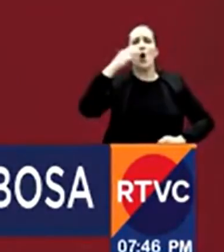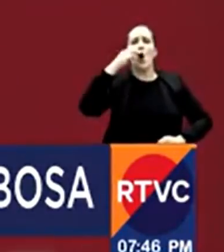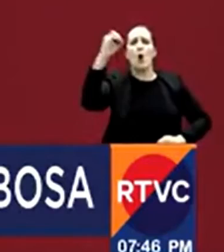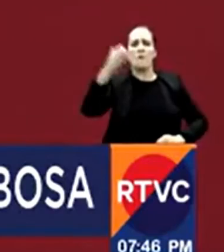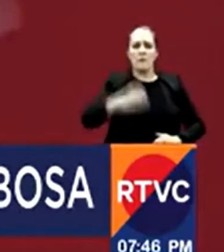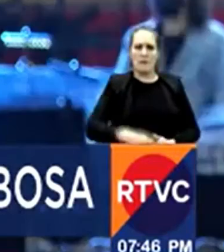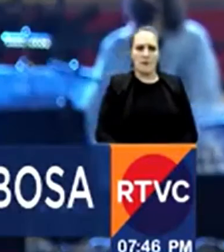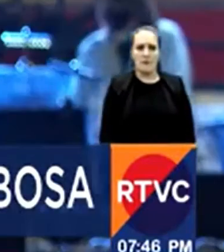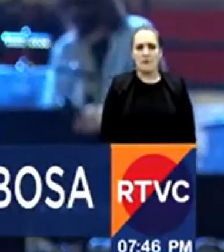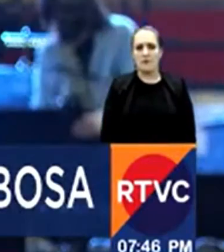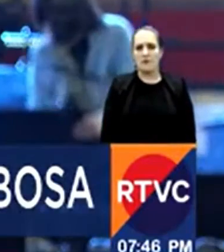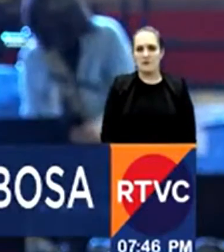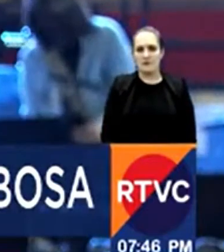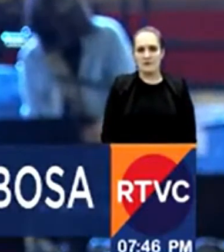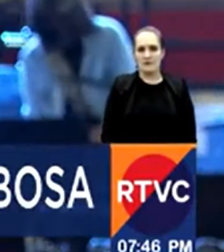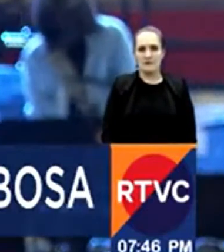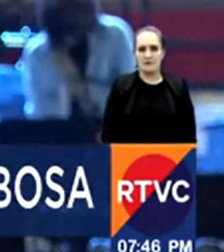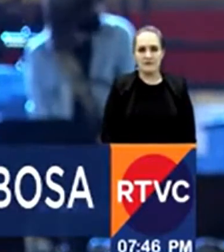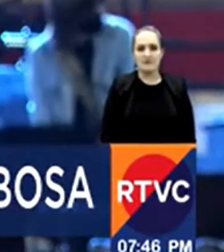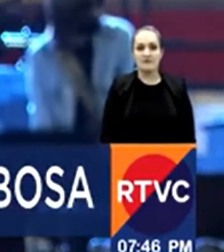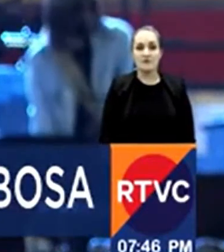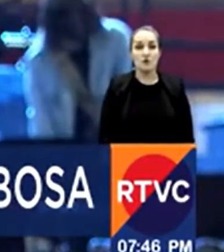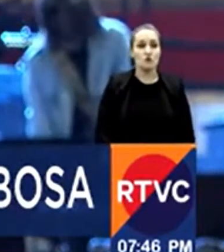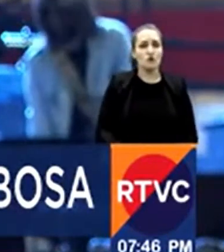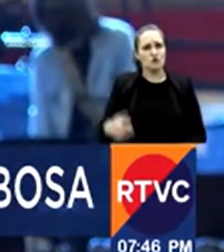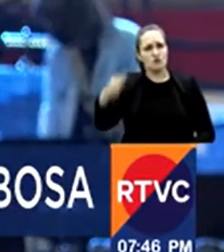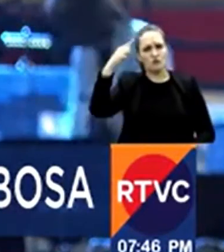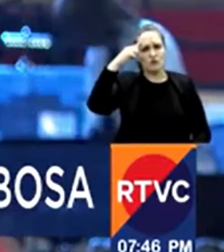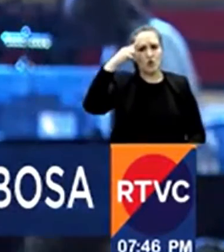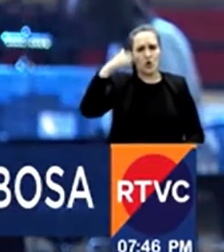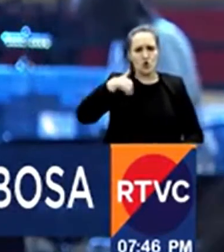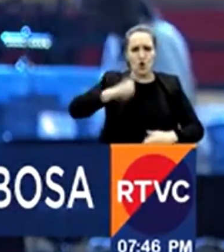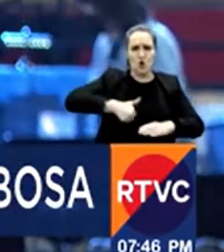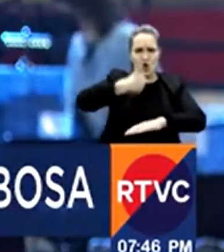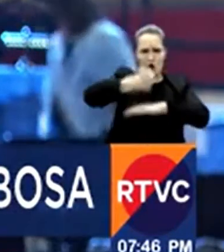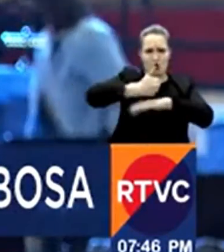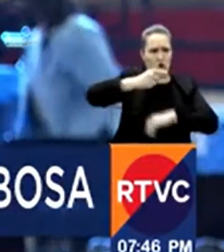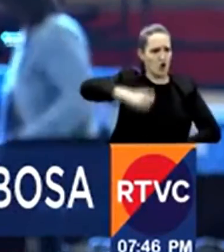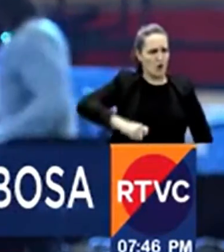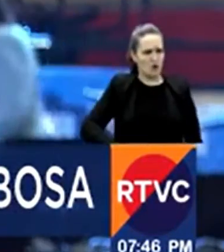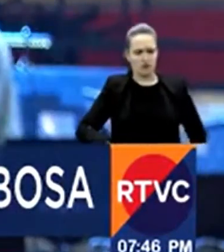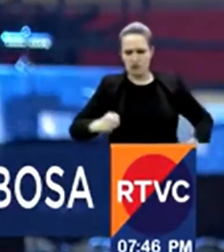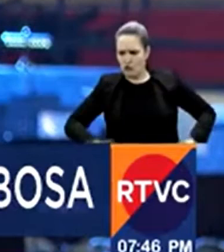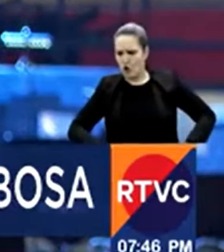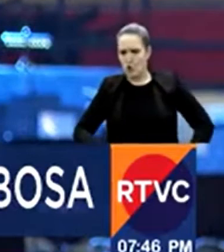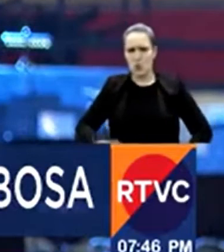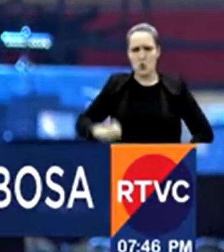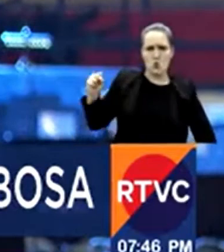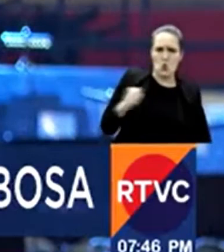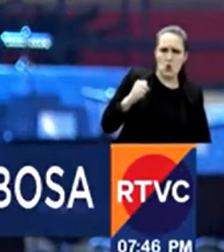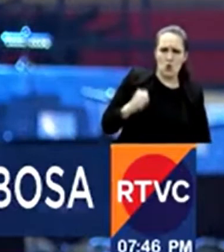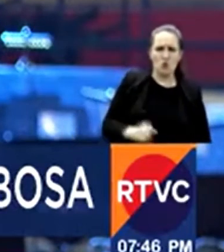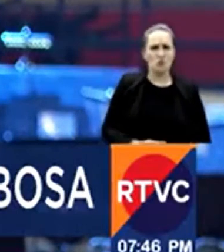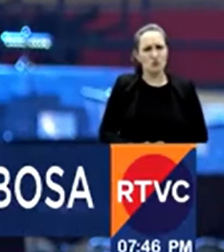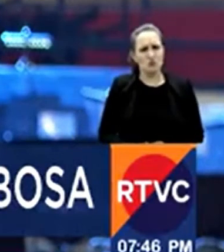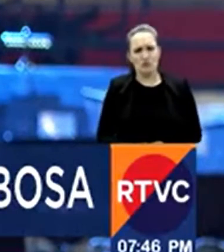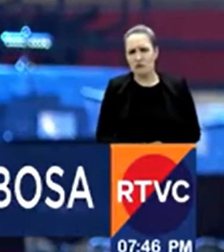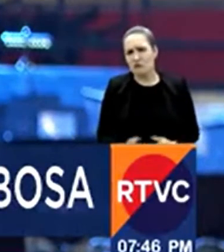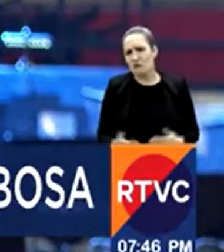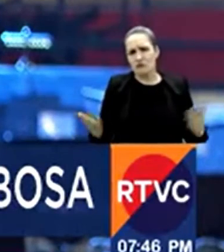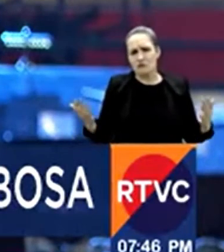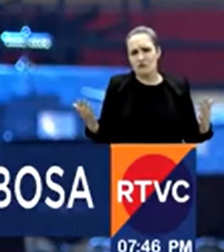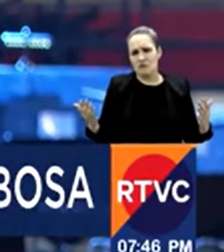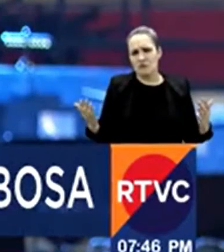tradicionales. Porque también está esa tendencia de voy a ser directora, entonces voy a tratar de ser lo más hombre posible.